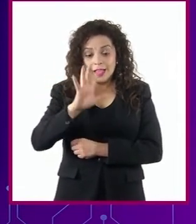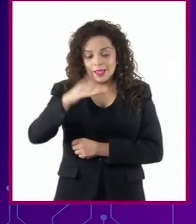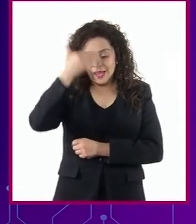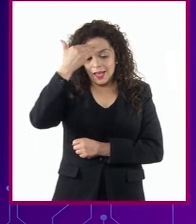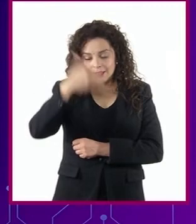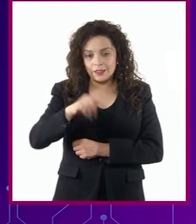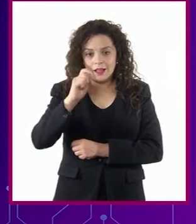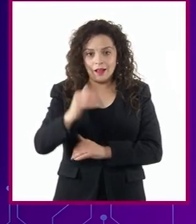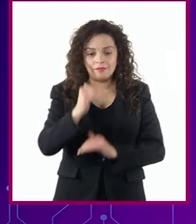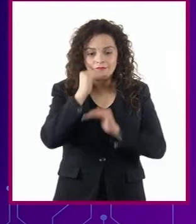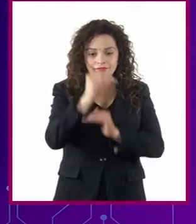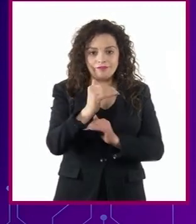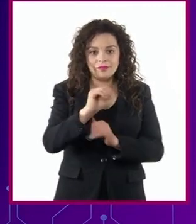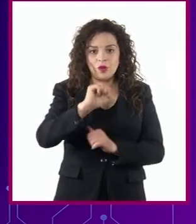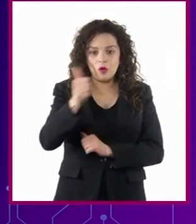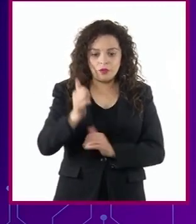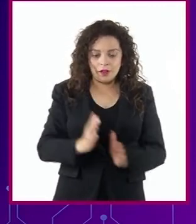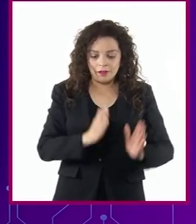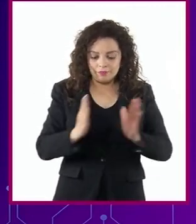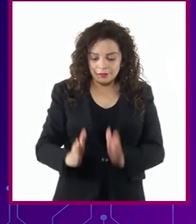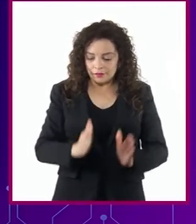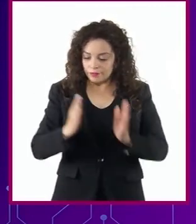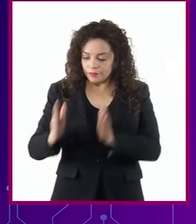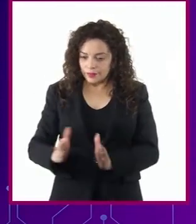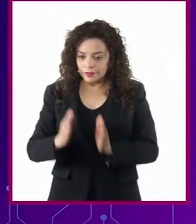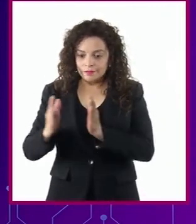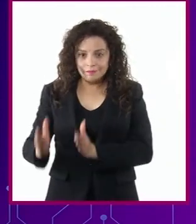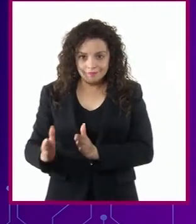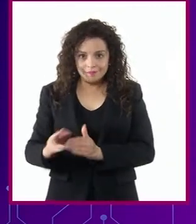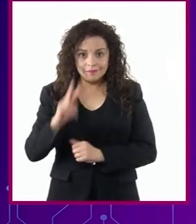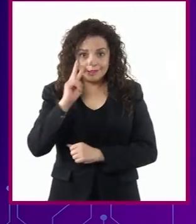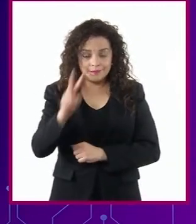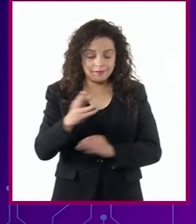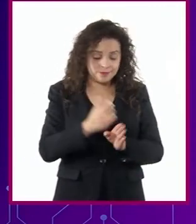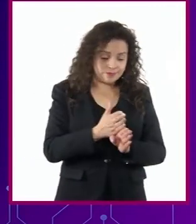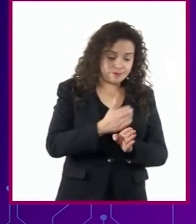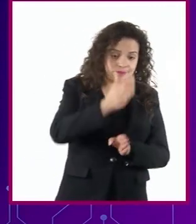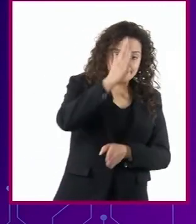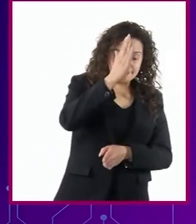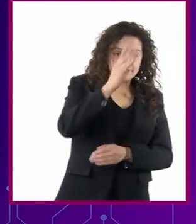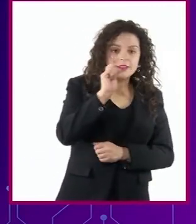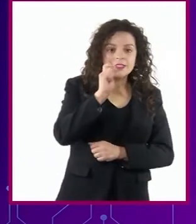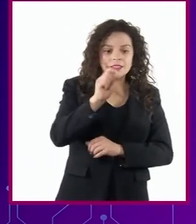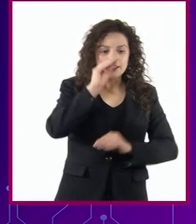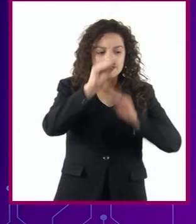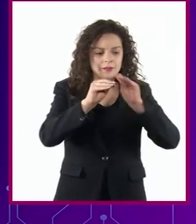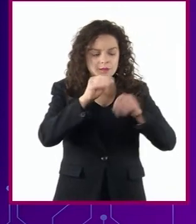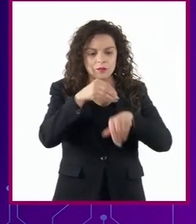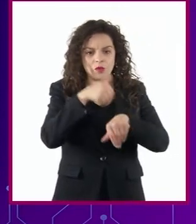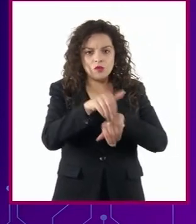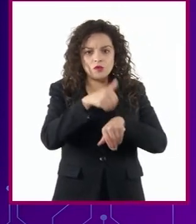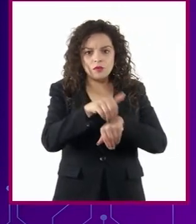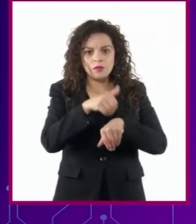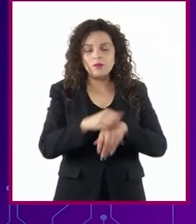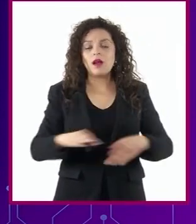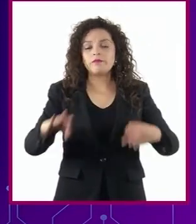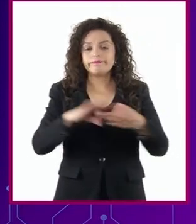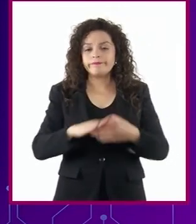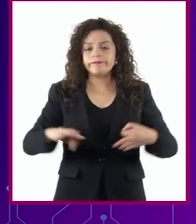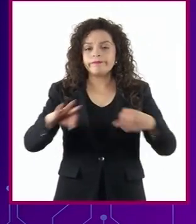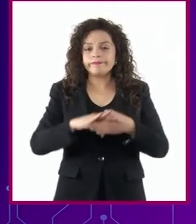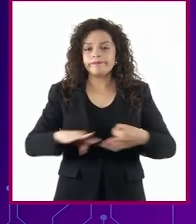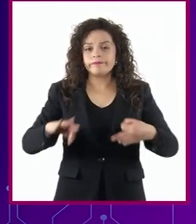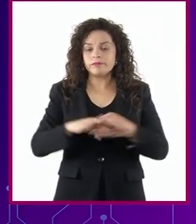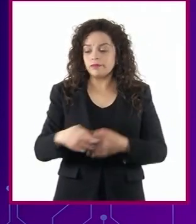los límites de los demás intervalos. En el eje vertical se escribieron las frecuencias con que se presentan los datos de